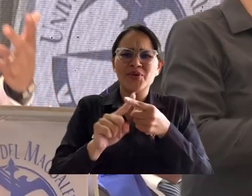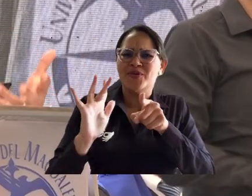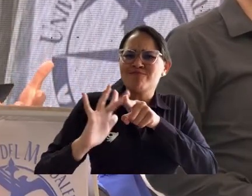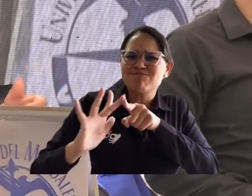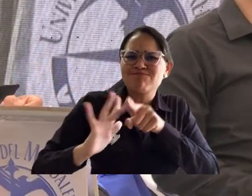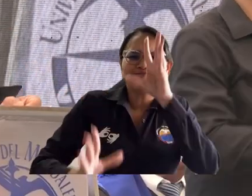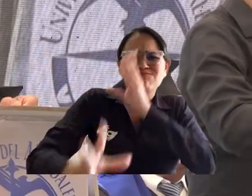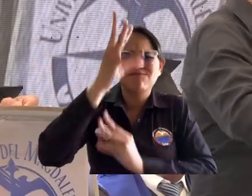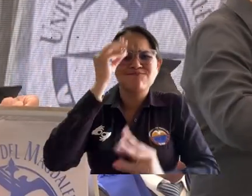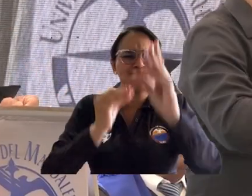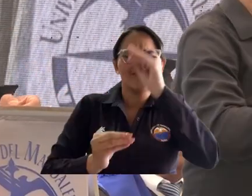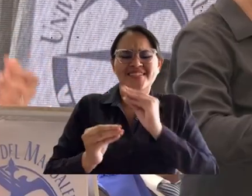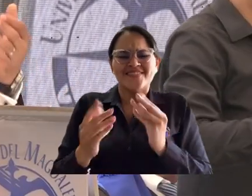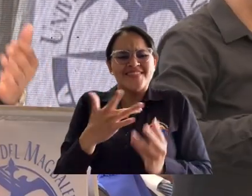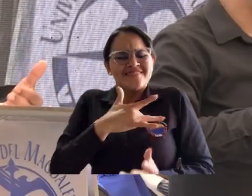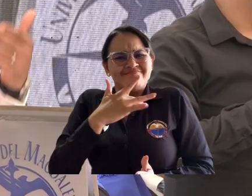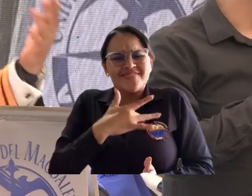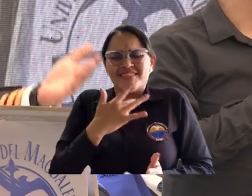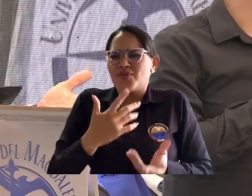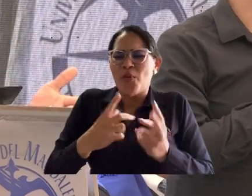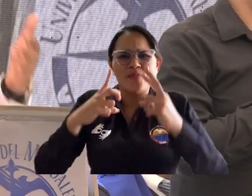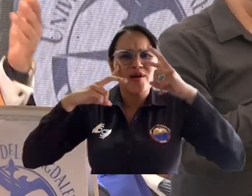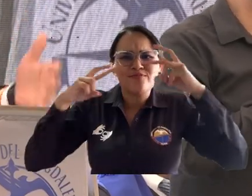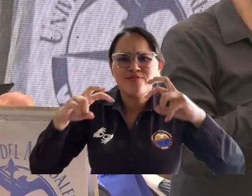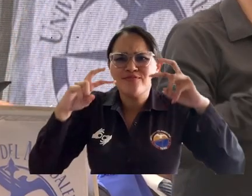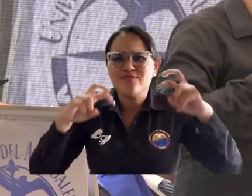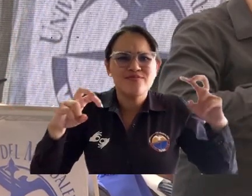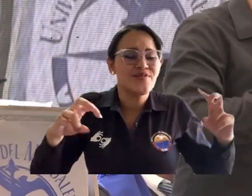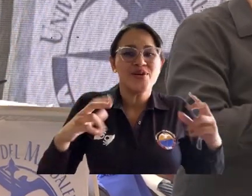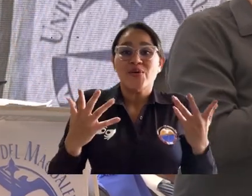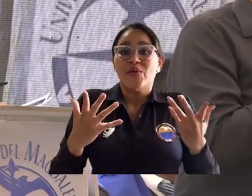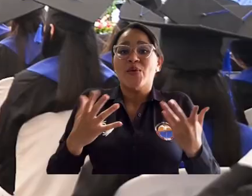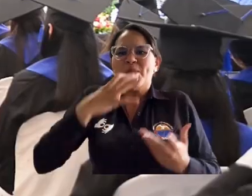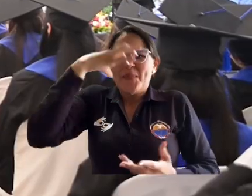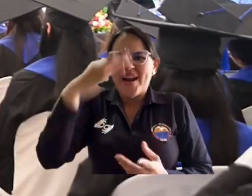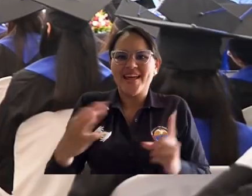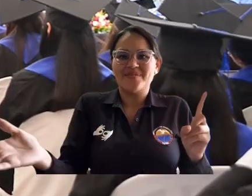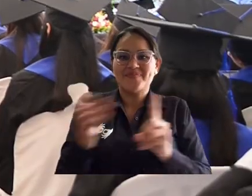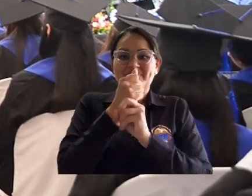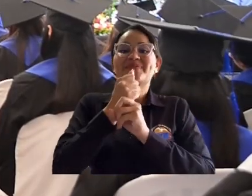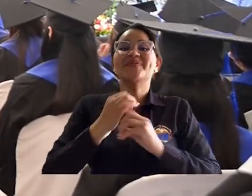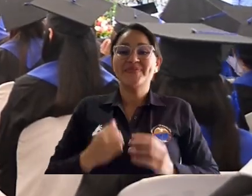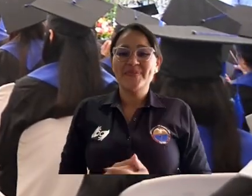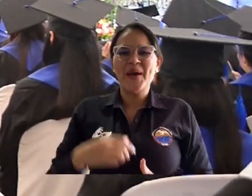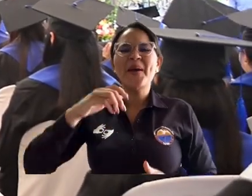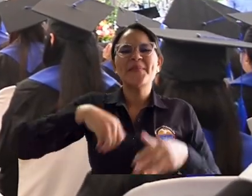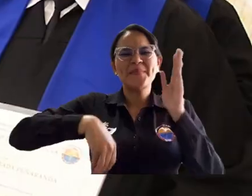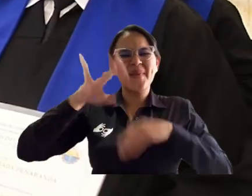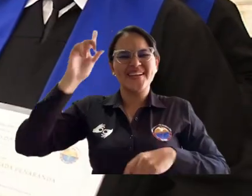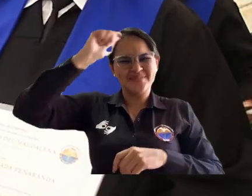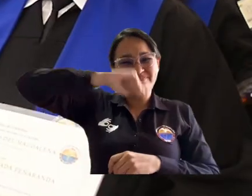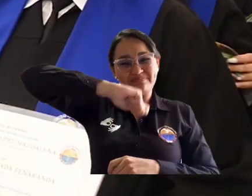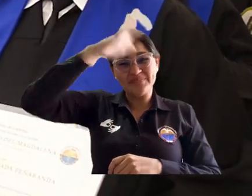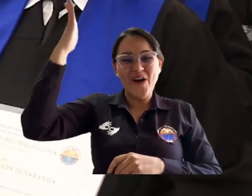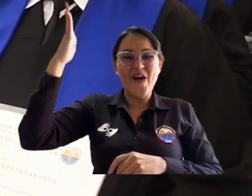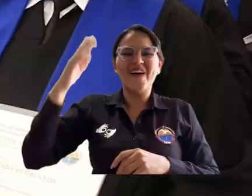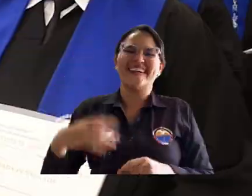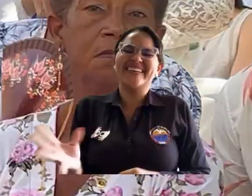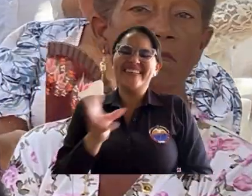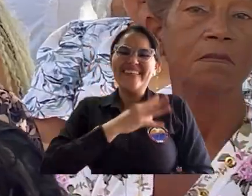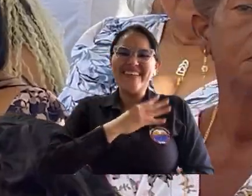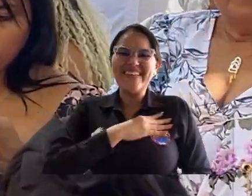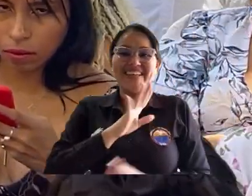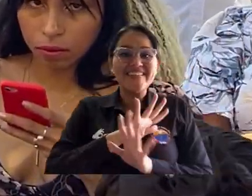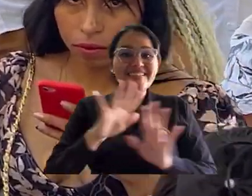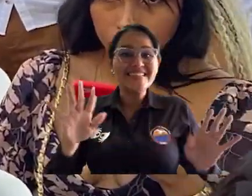para experimentar el placer de la belleza y de la búsqueda de la verdad. Portando sus togas y birretes y con la satisfacción de alcanzar